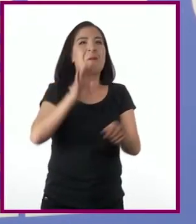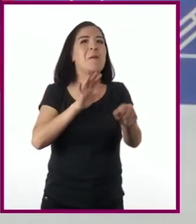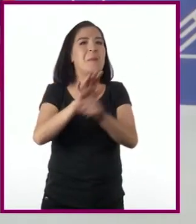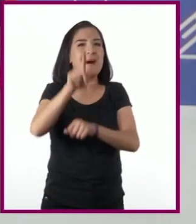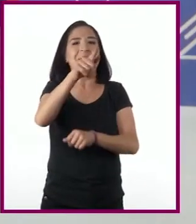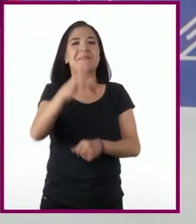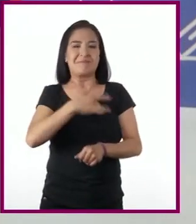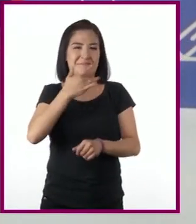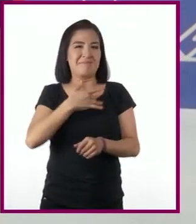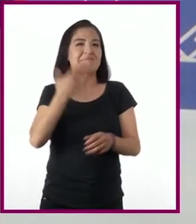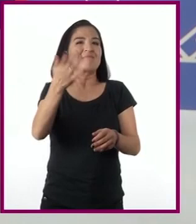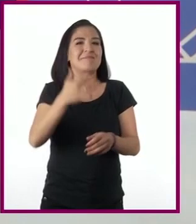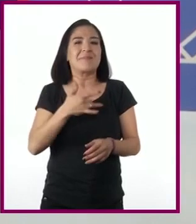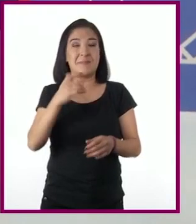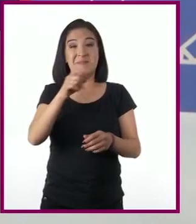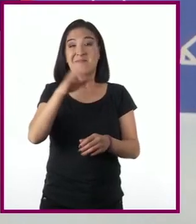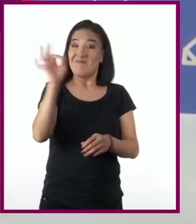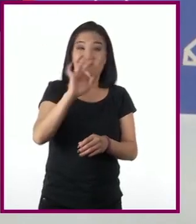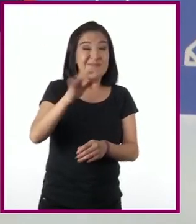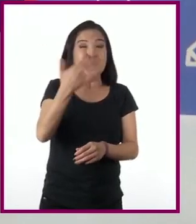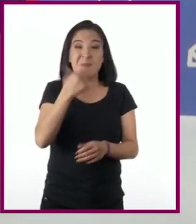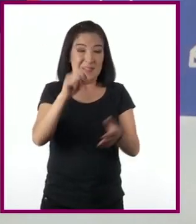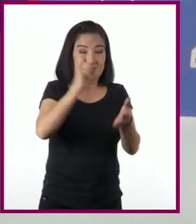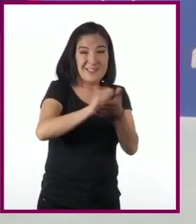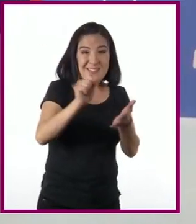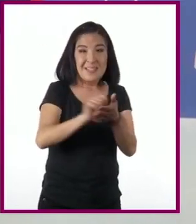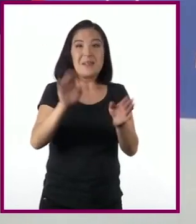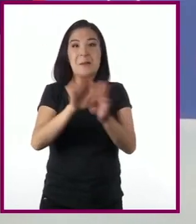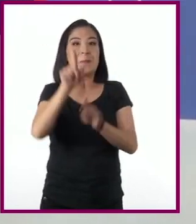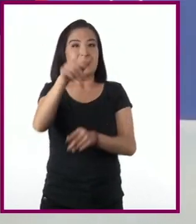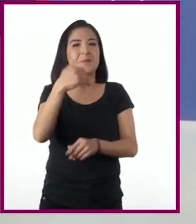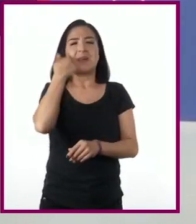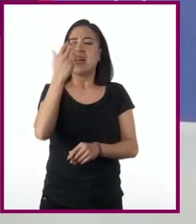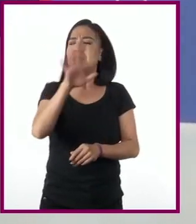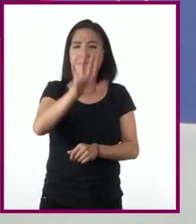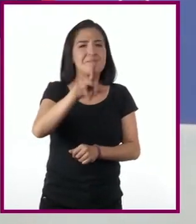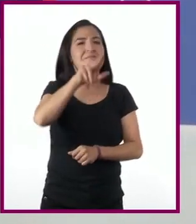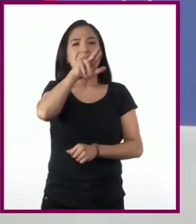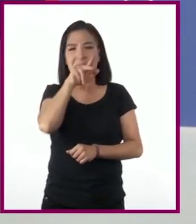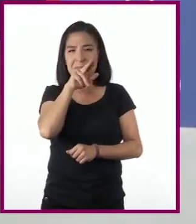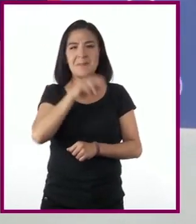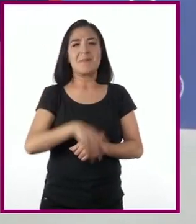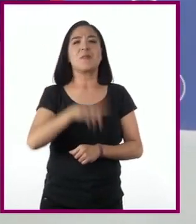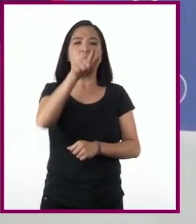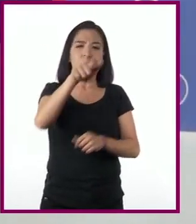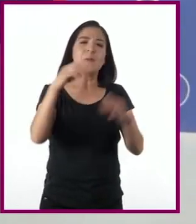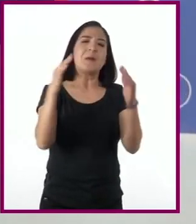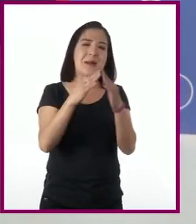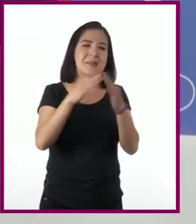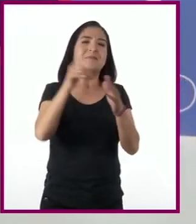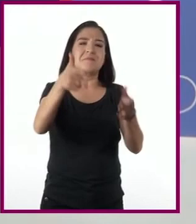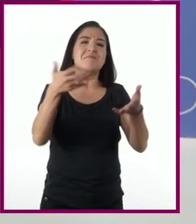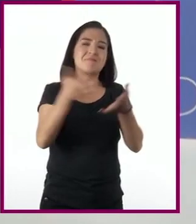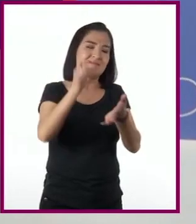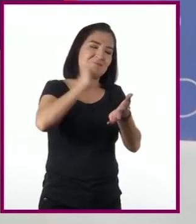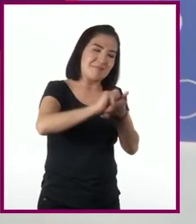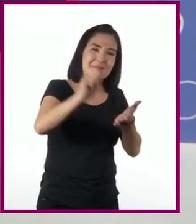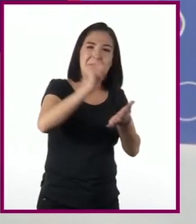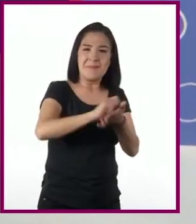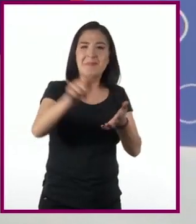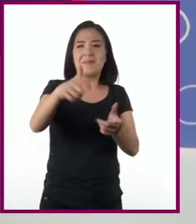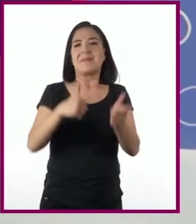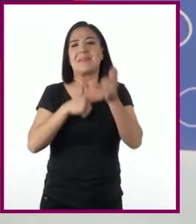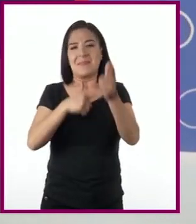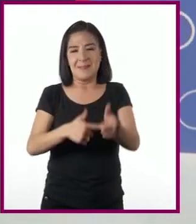fue? Si no les dio tiempo de redactarlas como querrían, no se preocupen. Pueden seguir ahora con la escritura de su